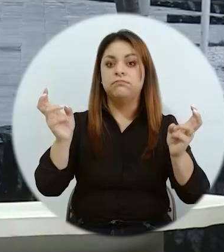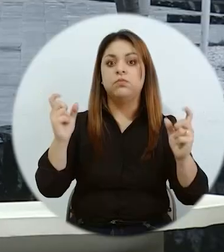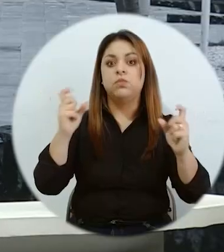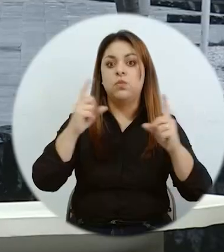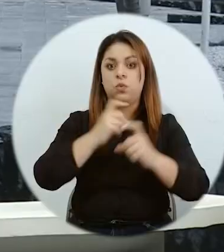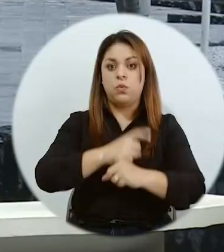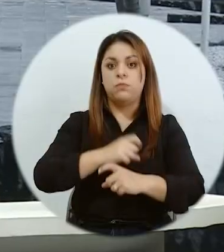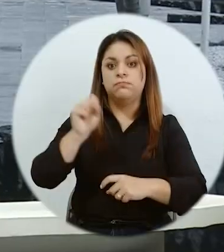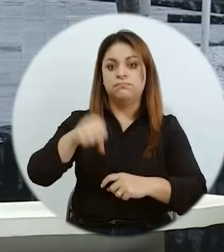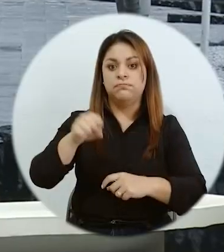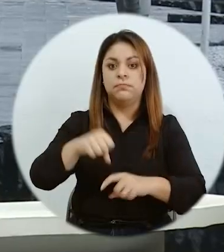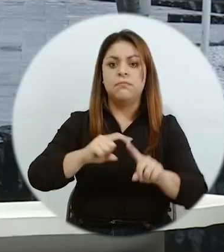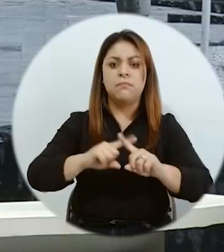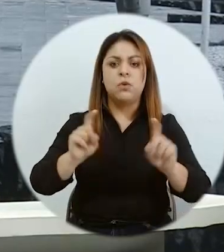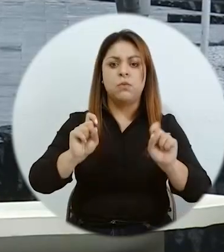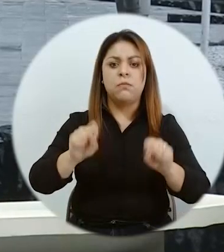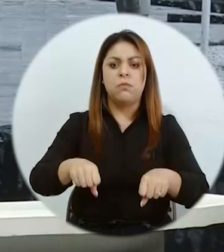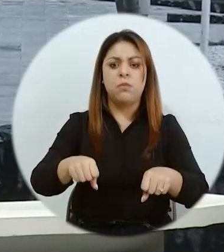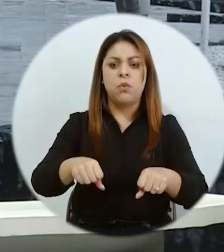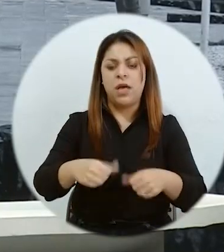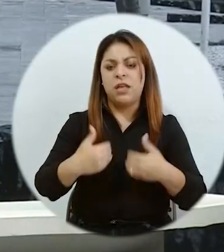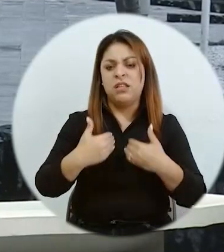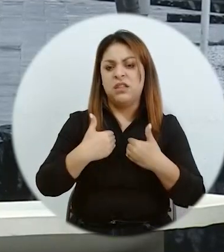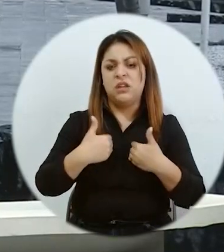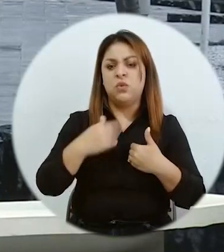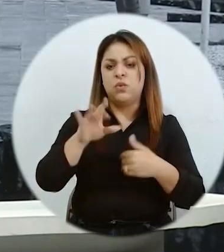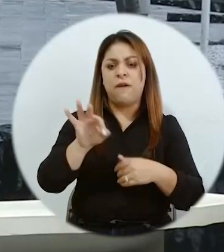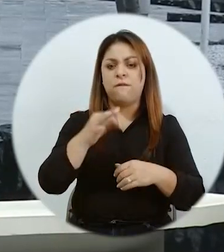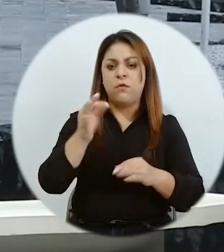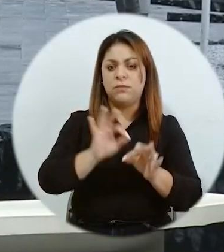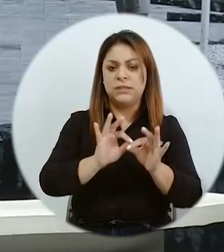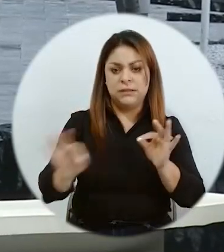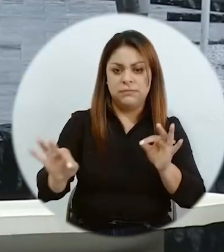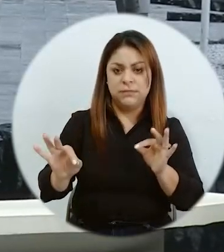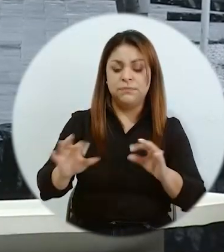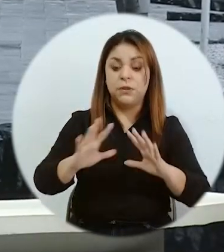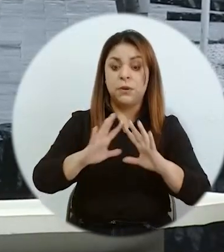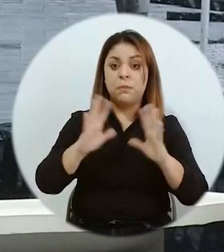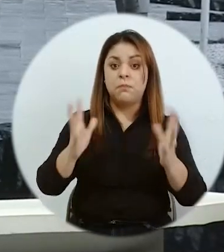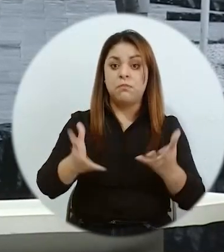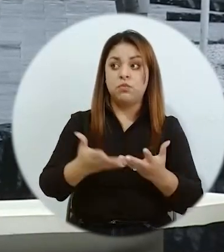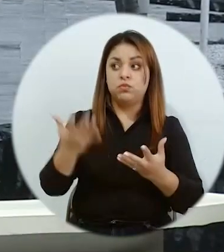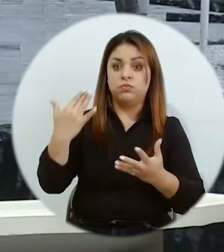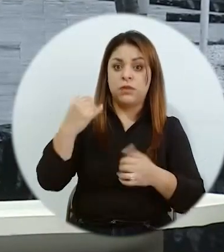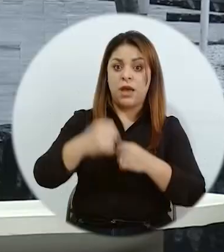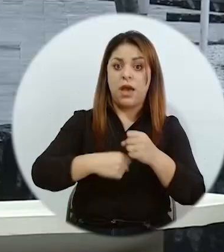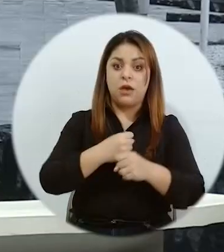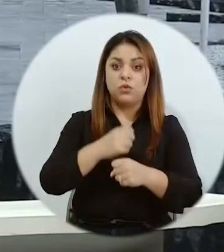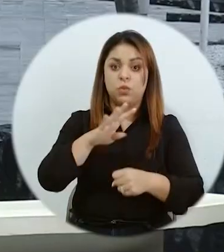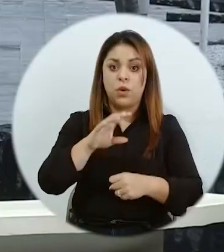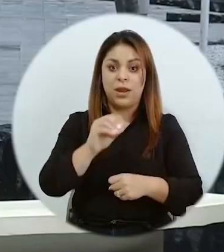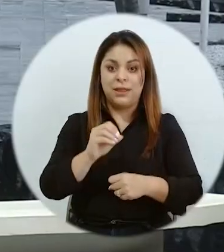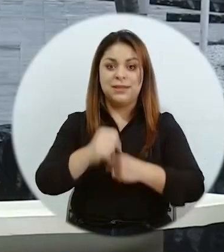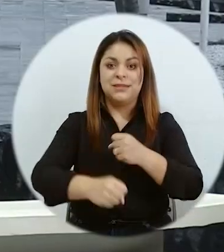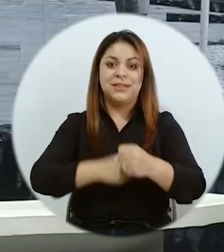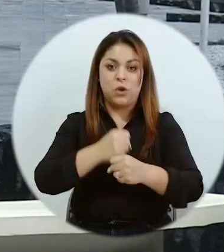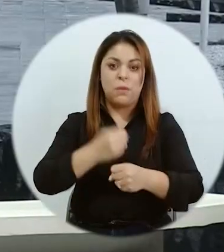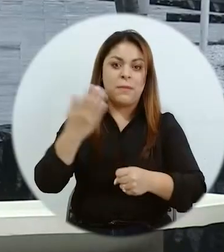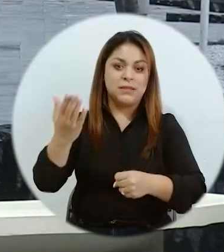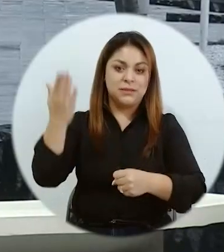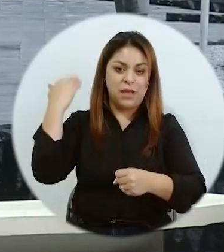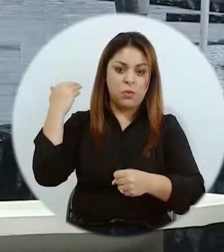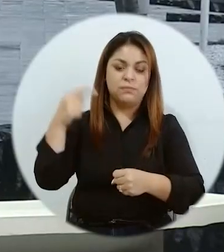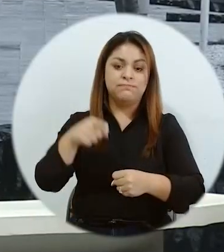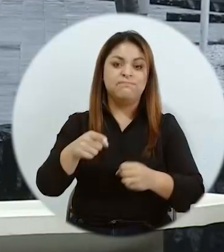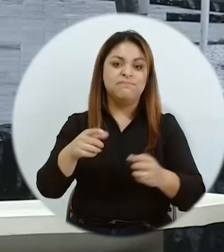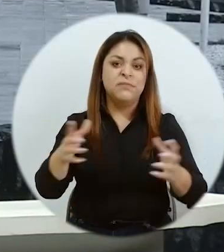complejo, pero se puede plantear de una forma relativamente simple, ¿verdad? En el mundo, desde los años 40 del siglo pasado, se impulsó